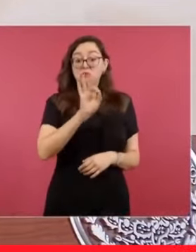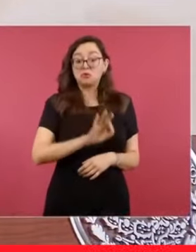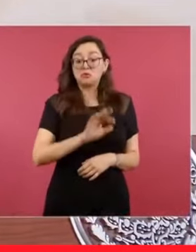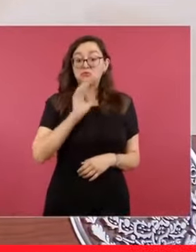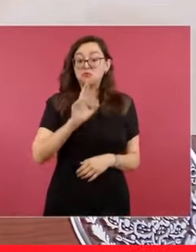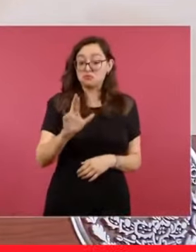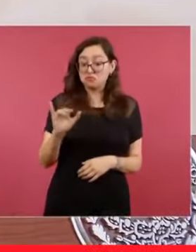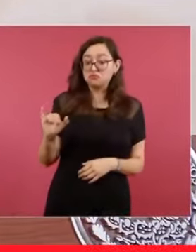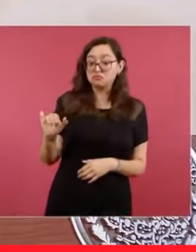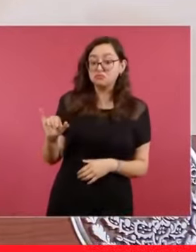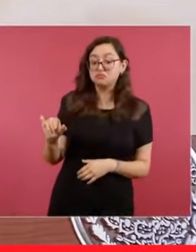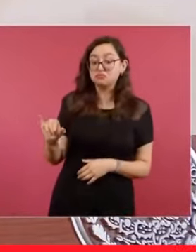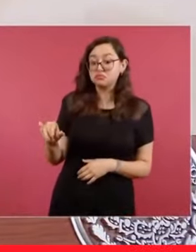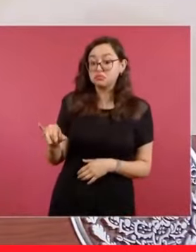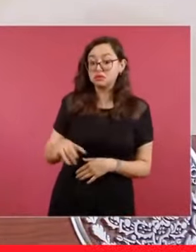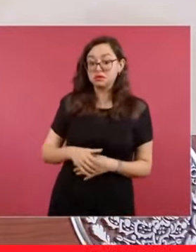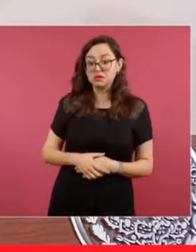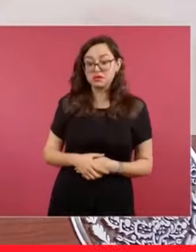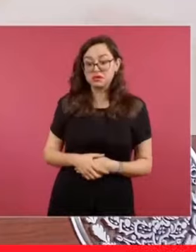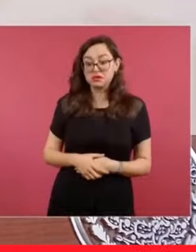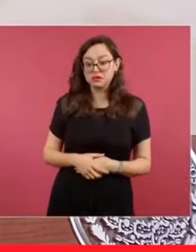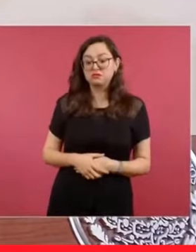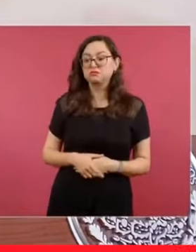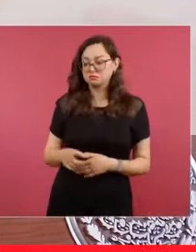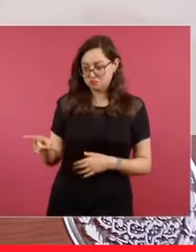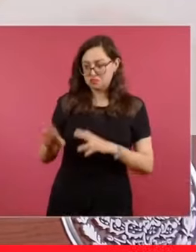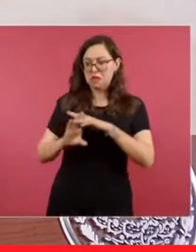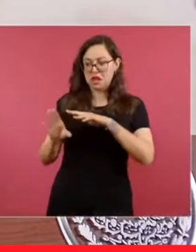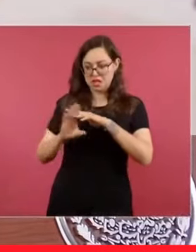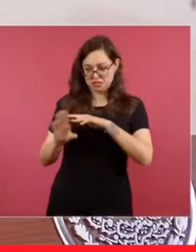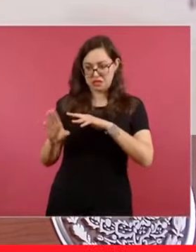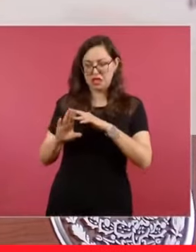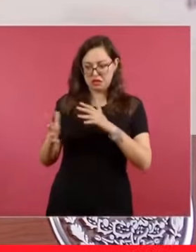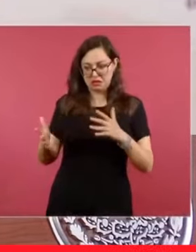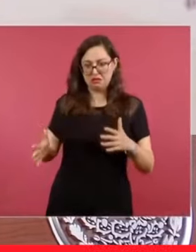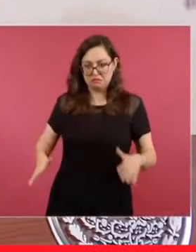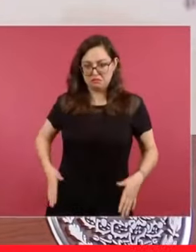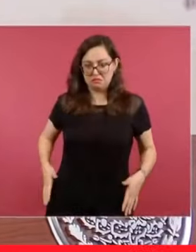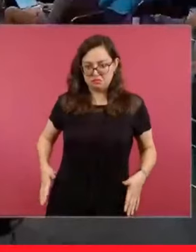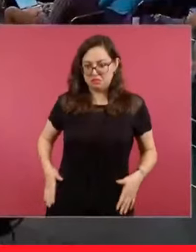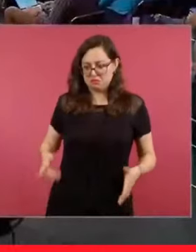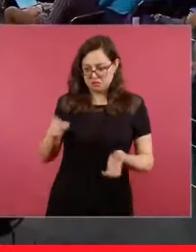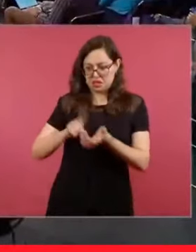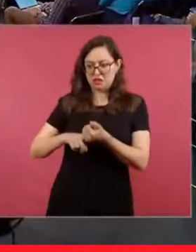contesta que sí que son los migrantes